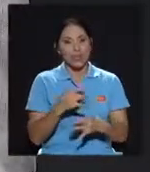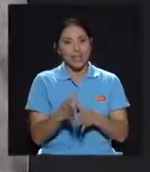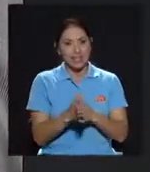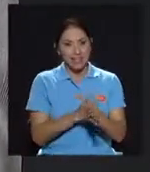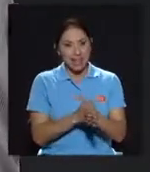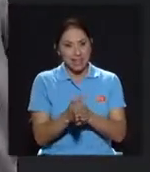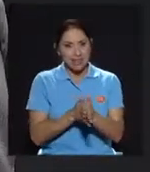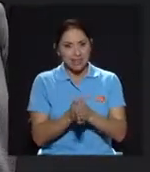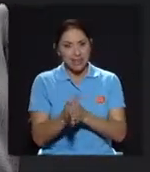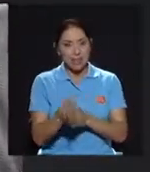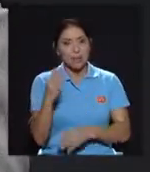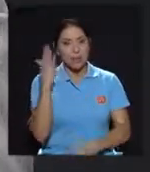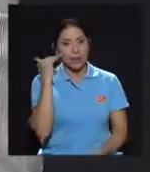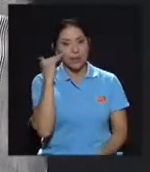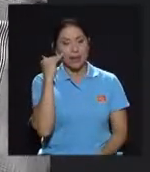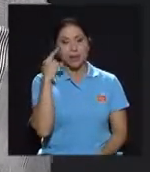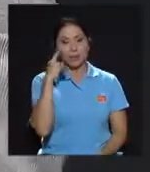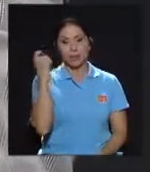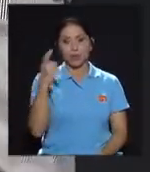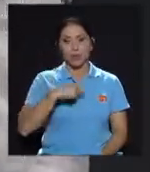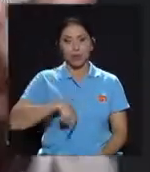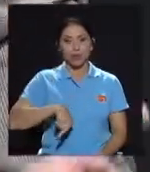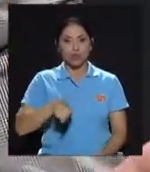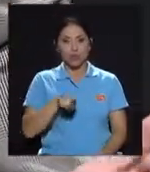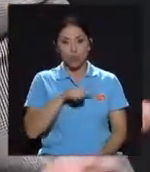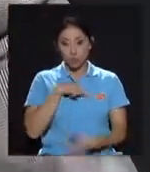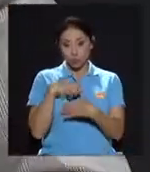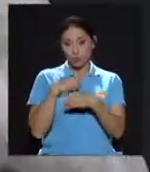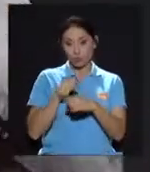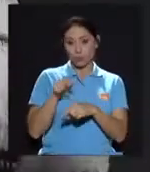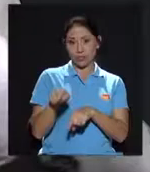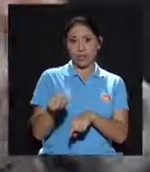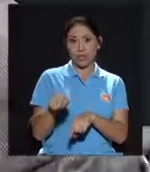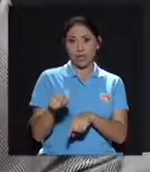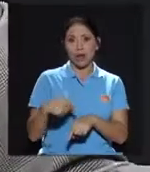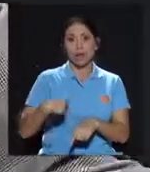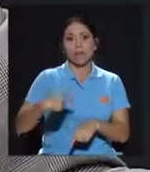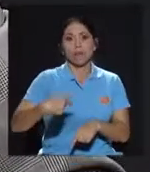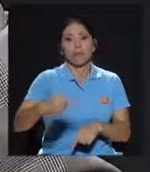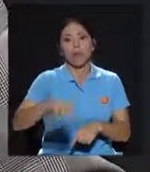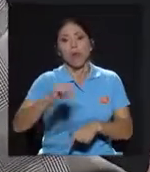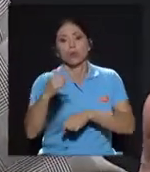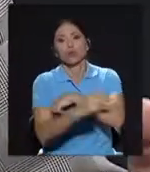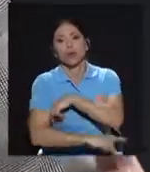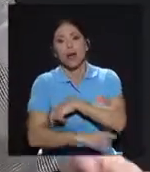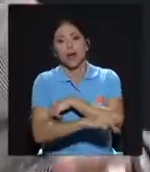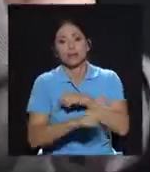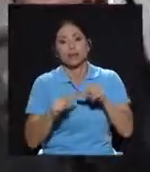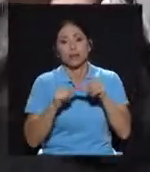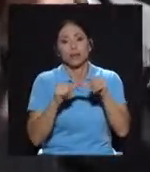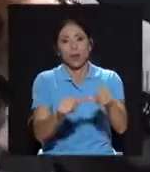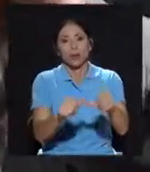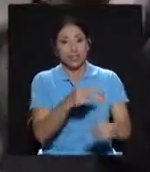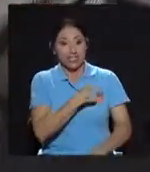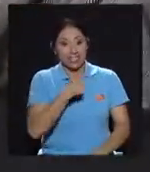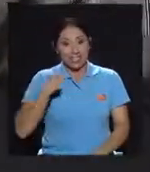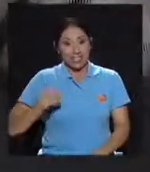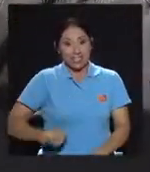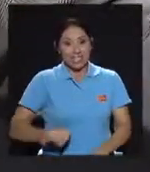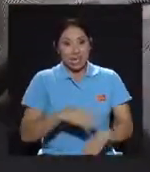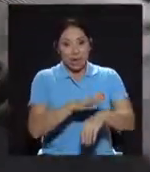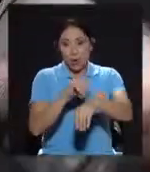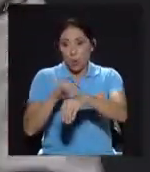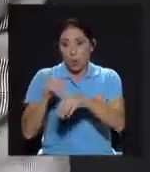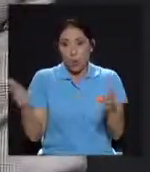sea nosotros lo lanzamos y resulta que otros lo continuaron china convocó a un foro de países para hablar sobre facilitación